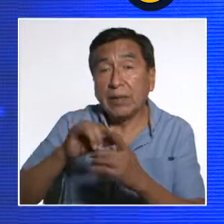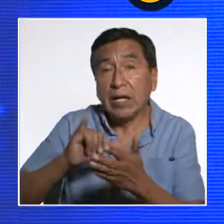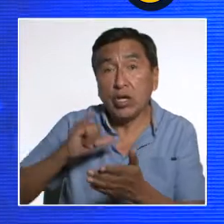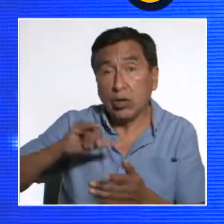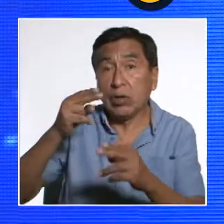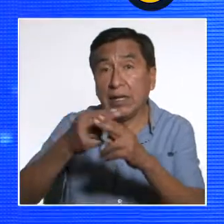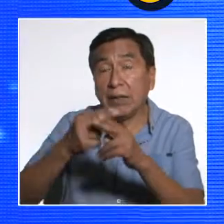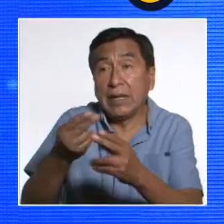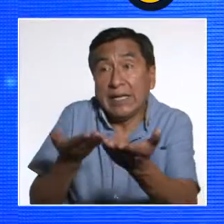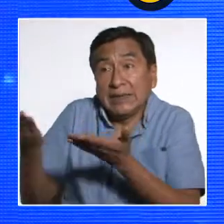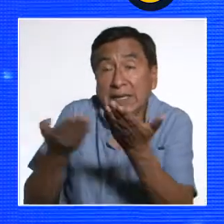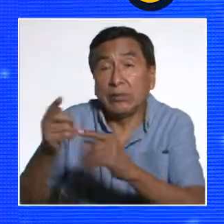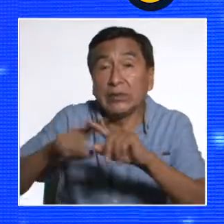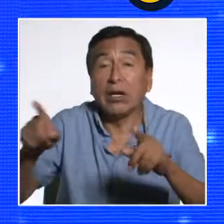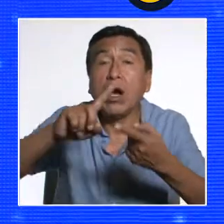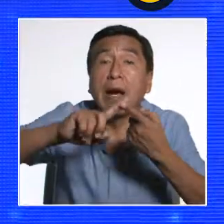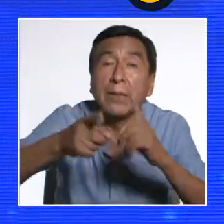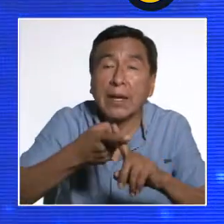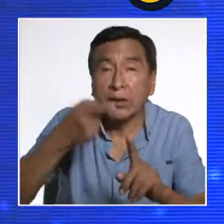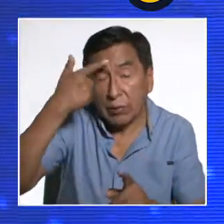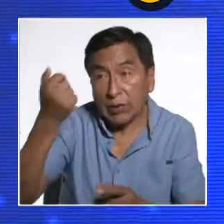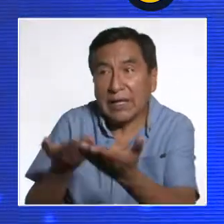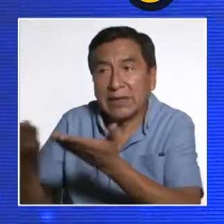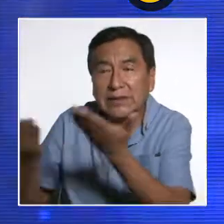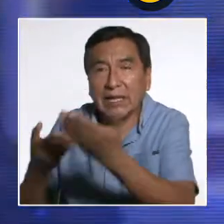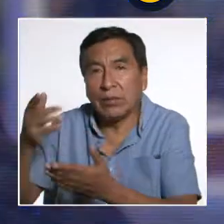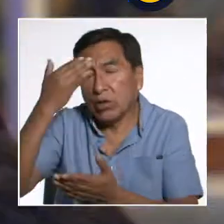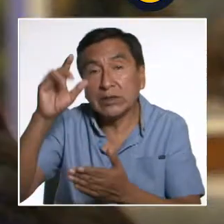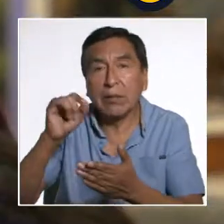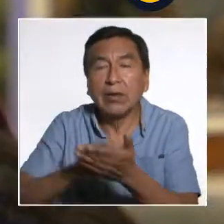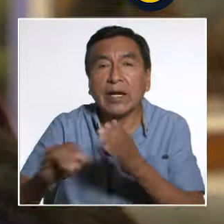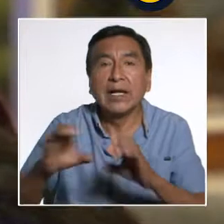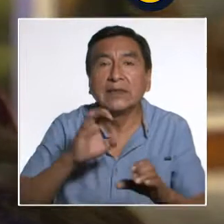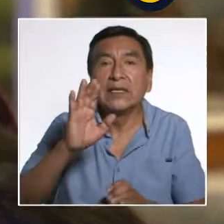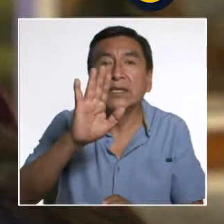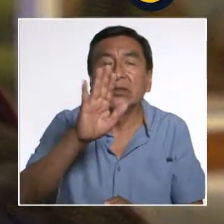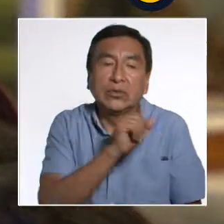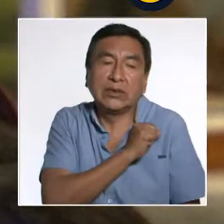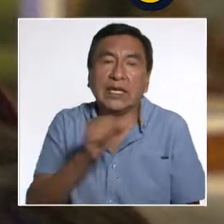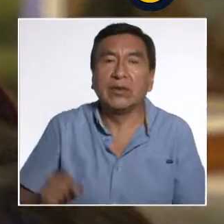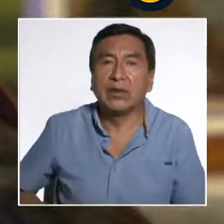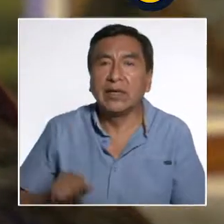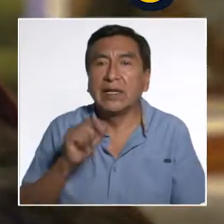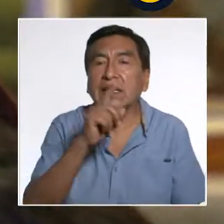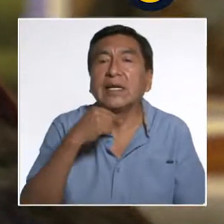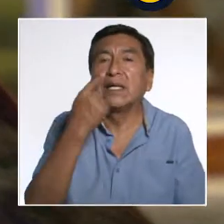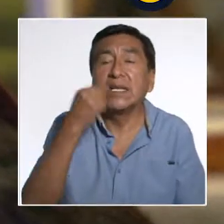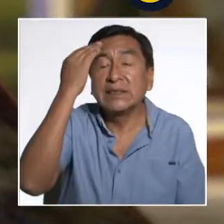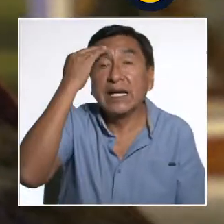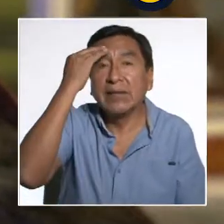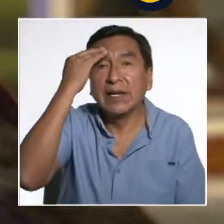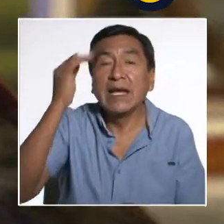sino amigos. Porque el siervo no sabe lo que hace su señor. ¿Quién es el que sabe? El